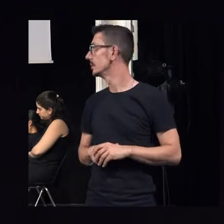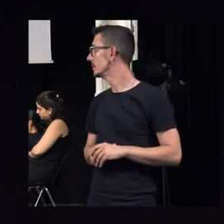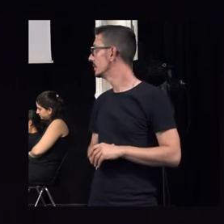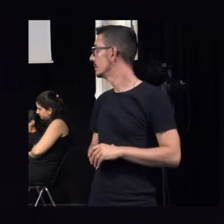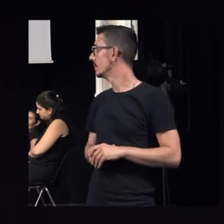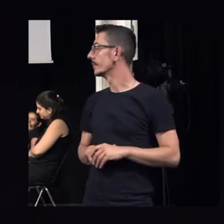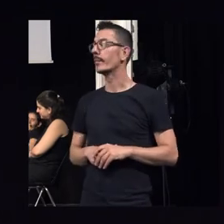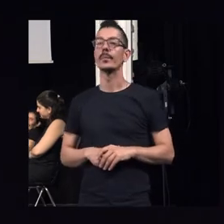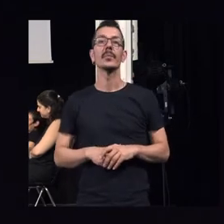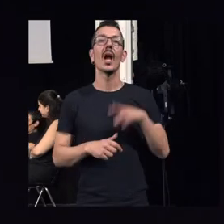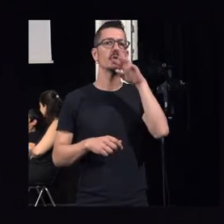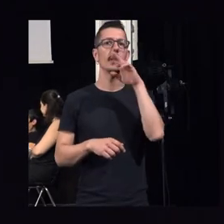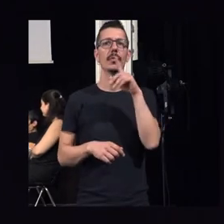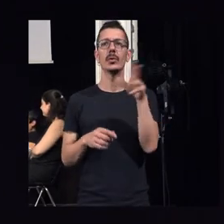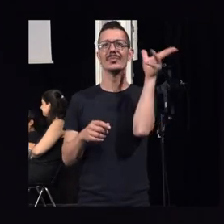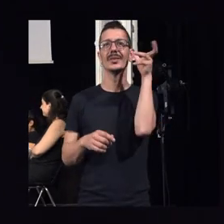¿no?